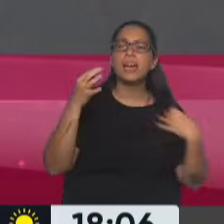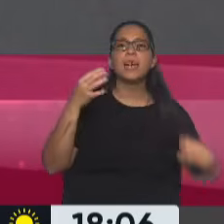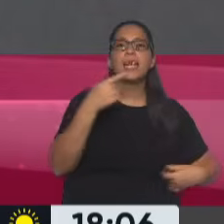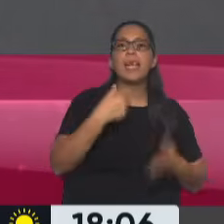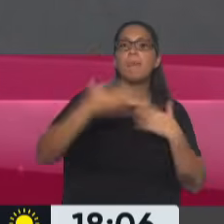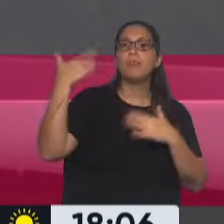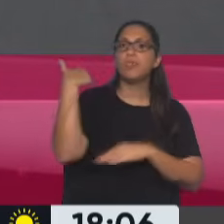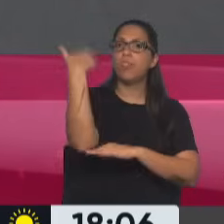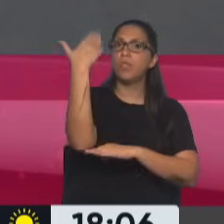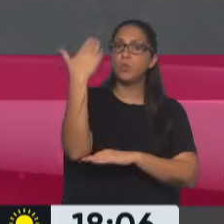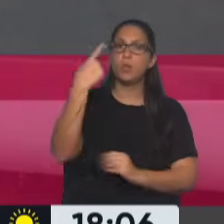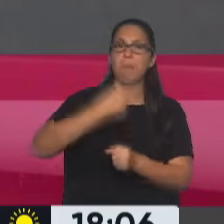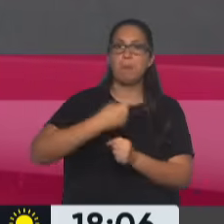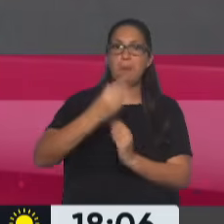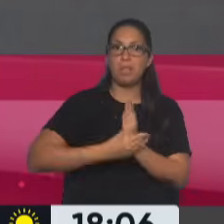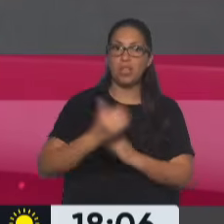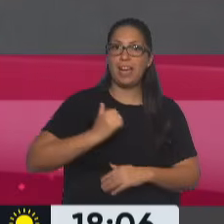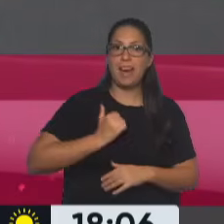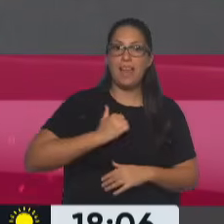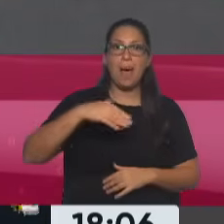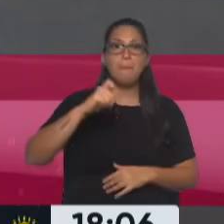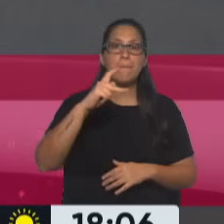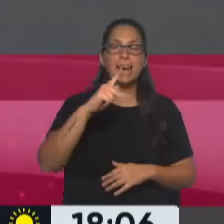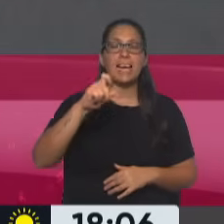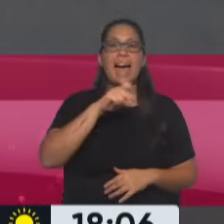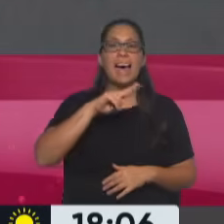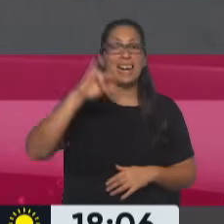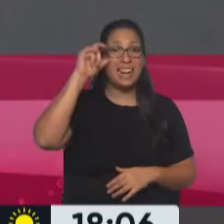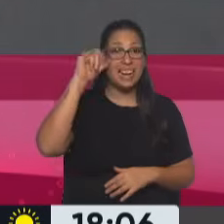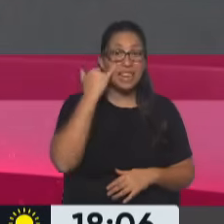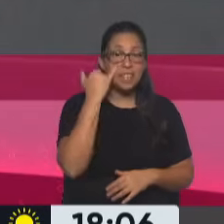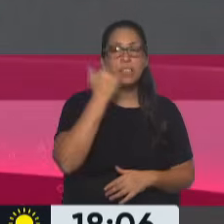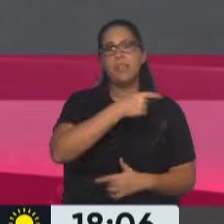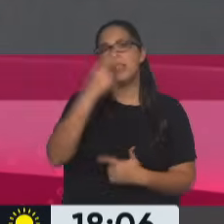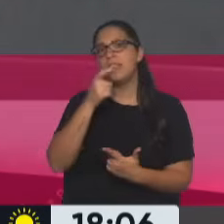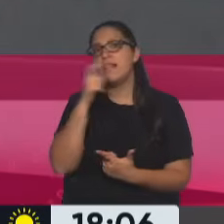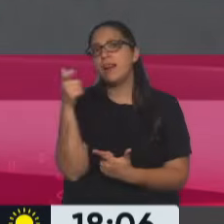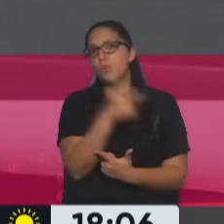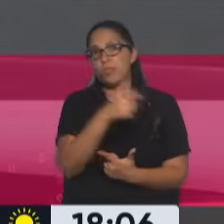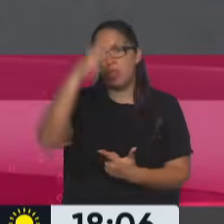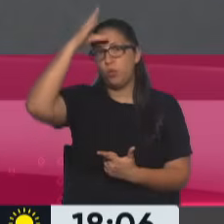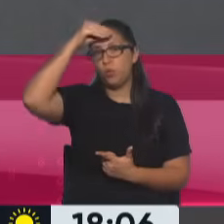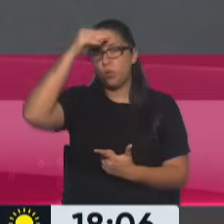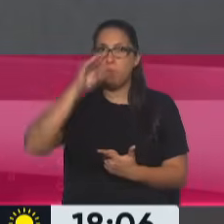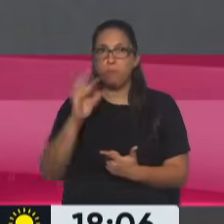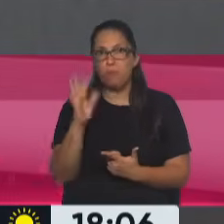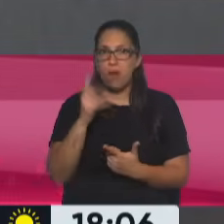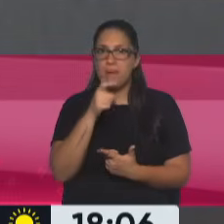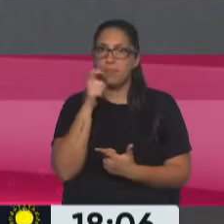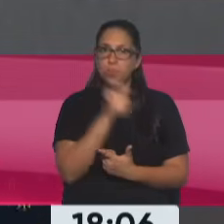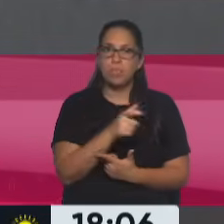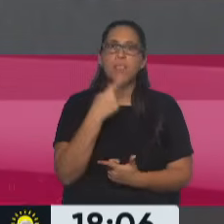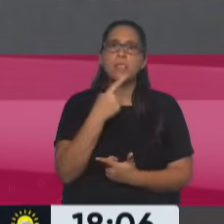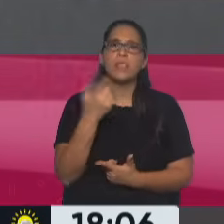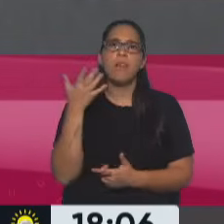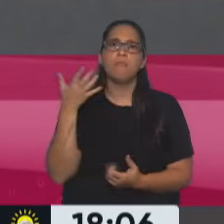El discurso del primer ministro de Canadá, Mark Carney, y también la respuesta, de alguna manera, de Donald Trump, que llevaba tranquilidad, no iba a usar la fuerza